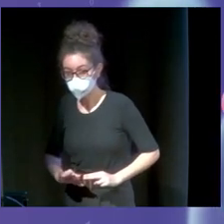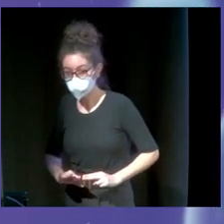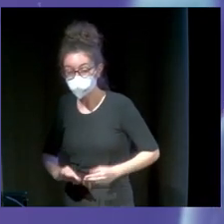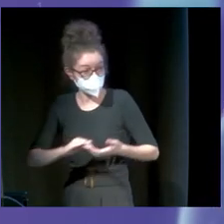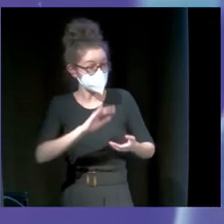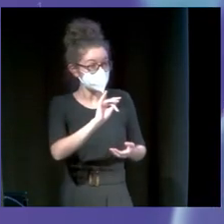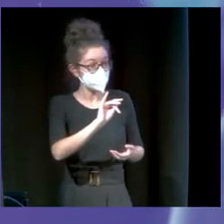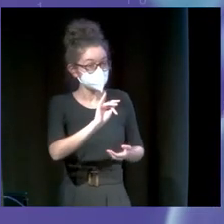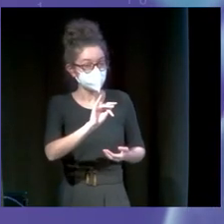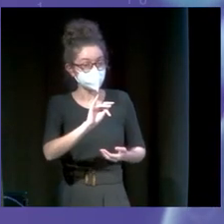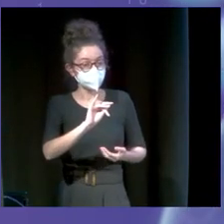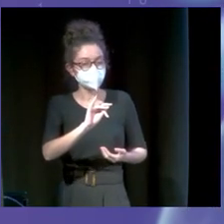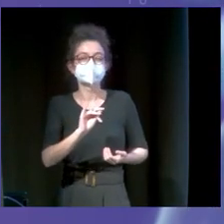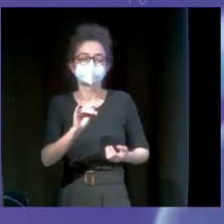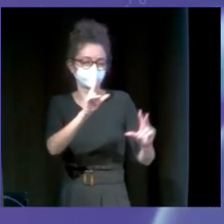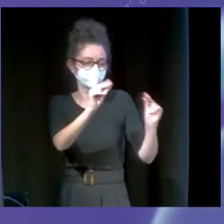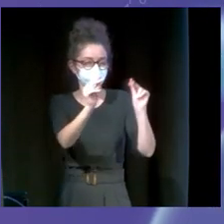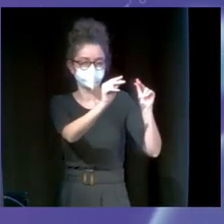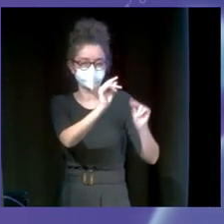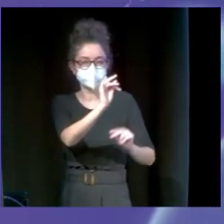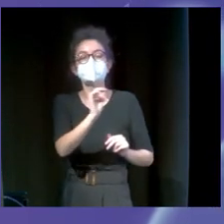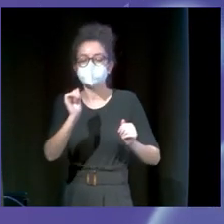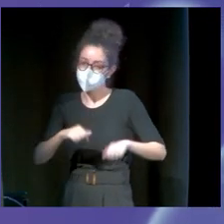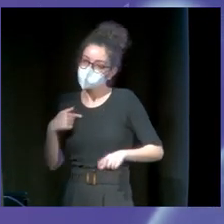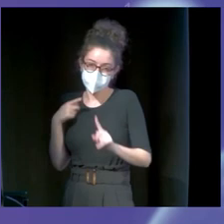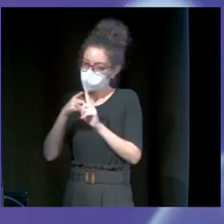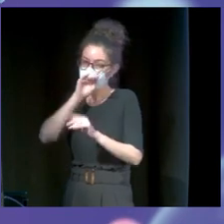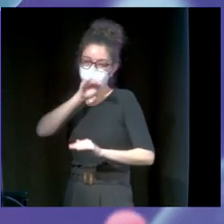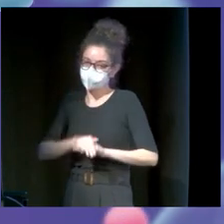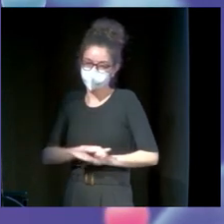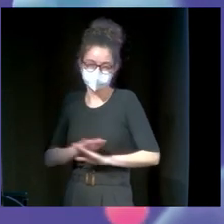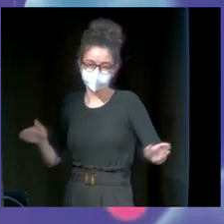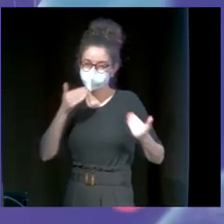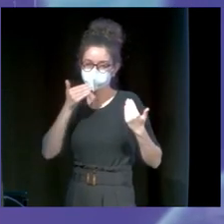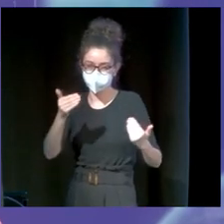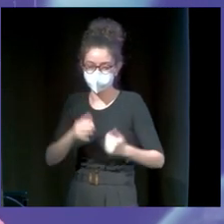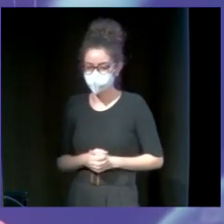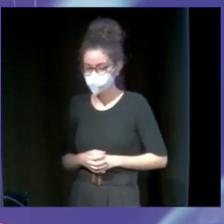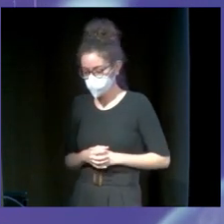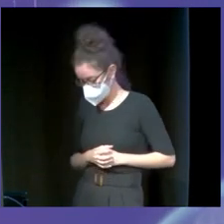no vale pues entonces yo he cumplido mi objetivo aquí muchas gracias